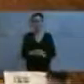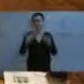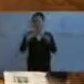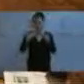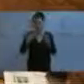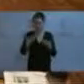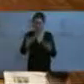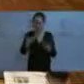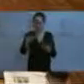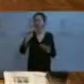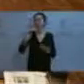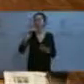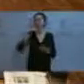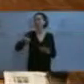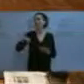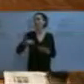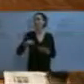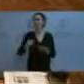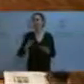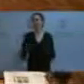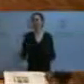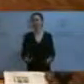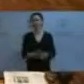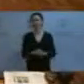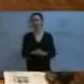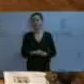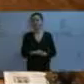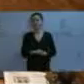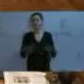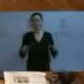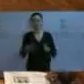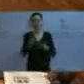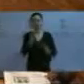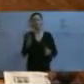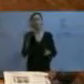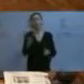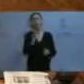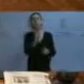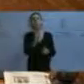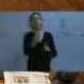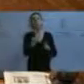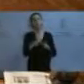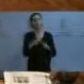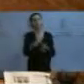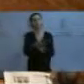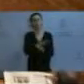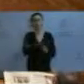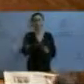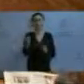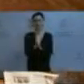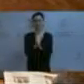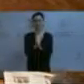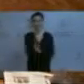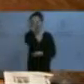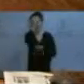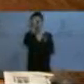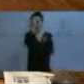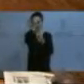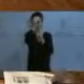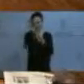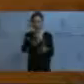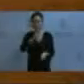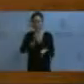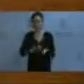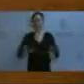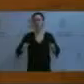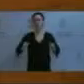Gracias, señor presidente. La pregunta que formula el Grupo Parlamentario Popular es ¿qué políticas en materia de empleo piensa activar el